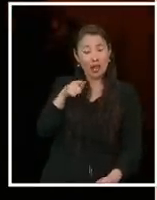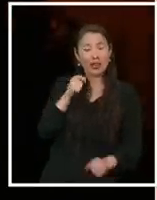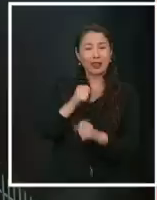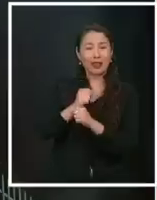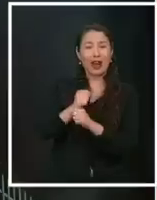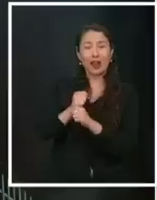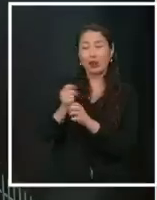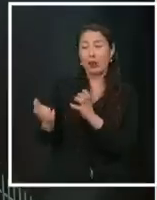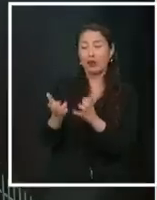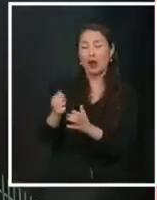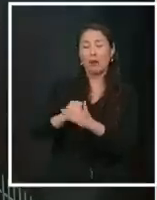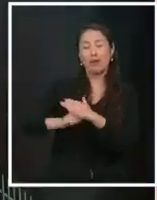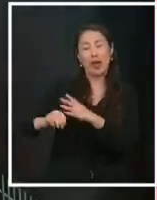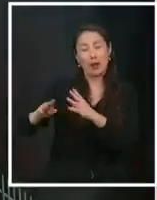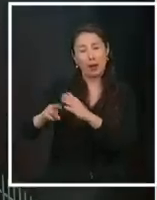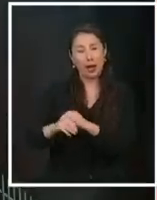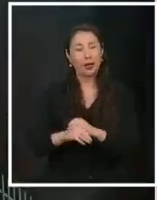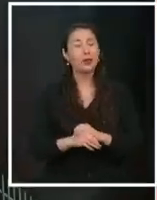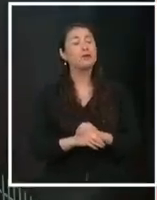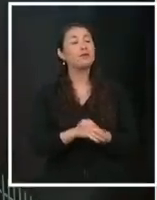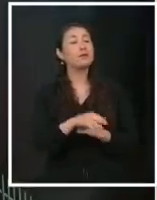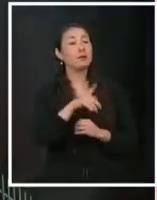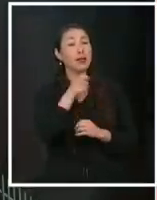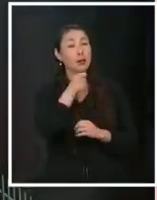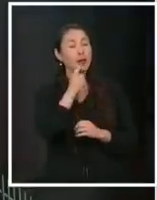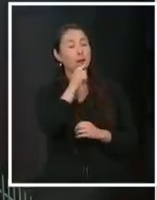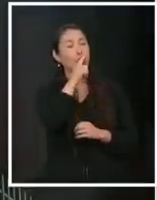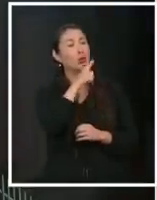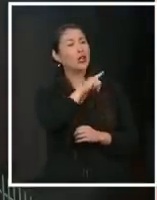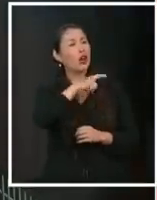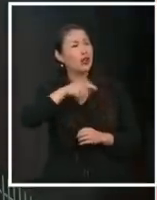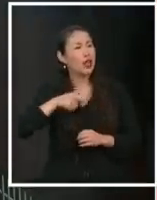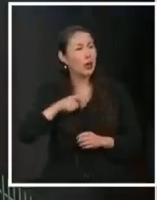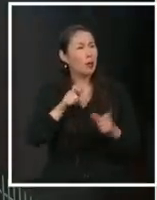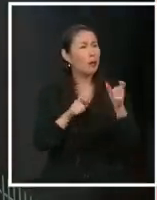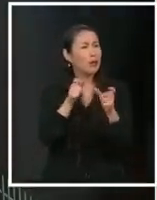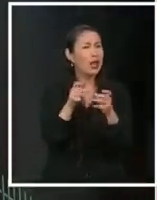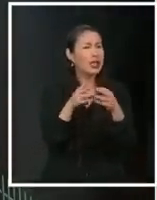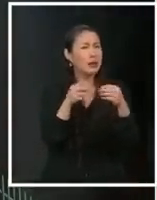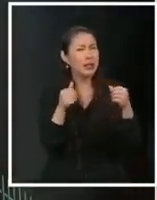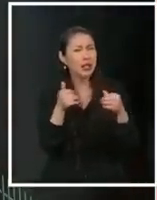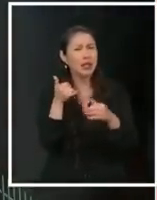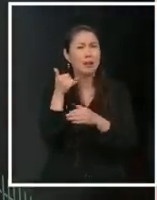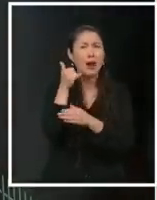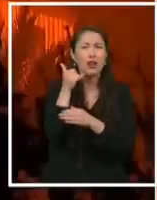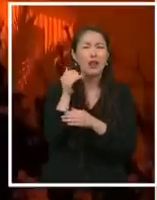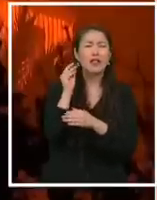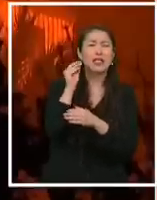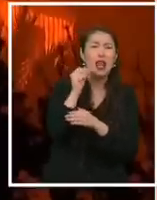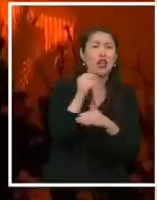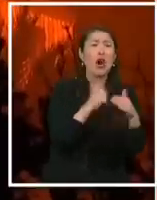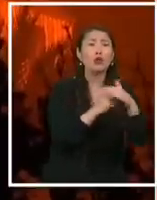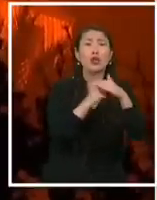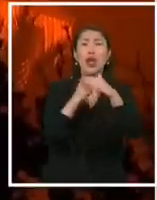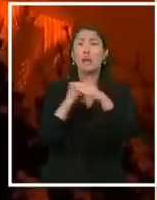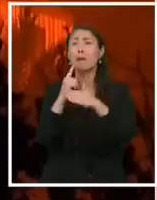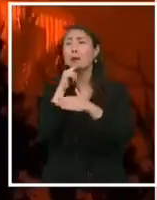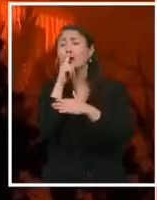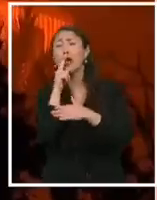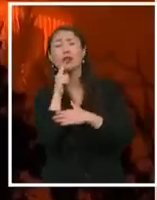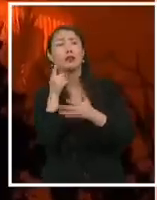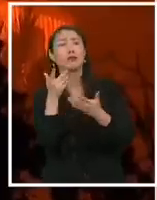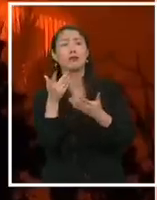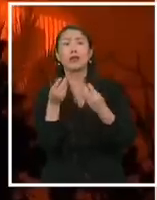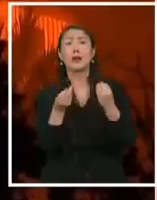por personas desaparecidas. Ha llamado mucha gente a medios de comunicación en general, también autoridades preguntando por seres queridos,